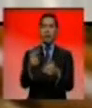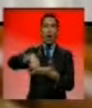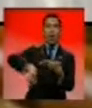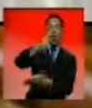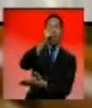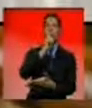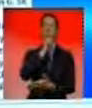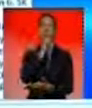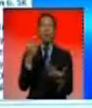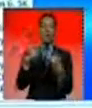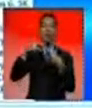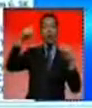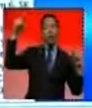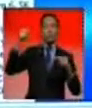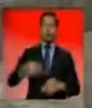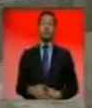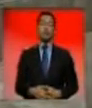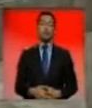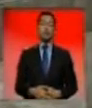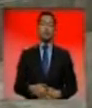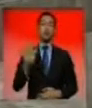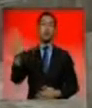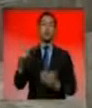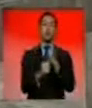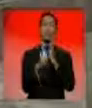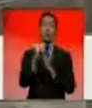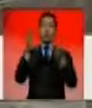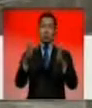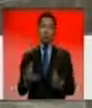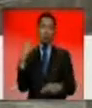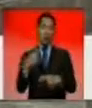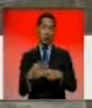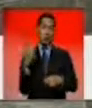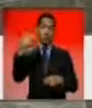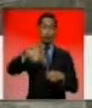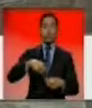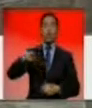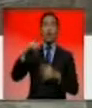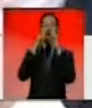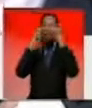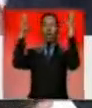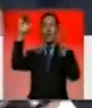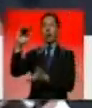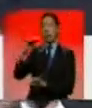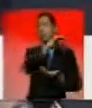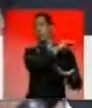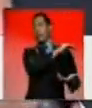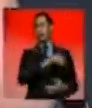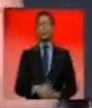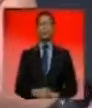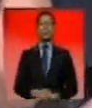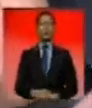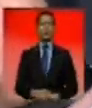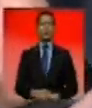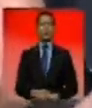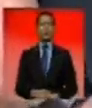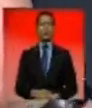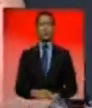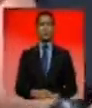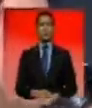tiene llamamiento a juicio. En total son 109 las personas investigadas, 40 procesados y 9 de ellos están privados de la